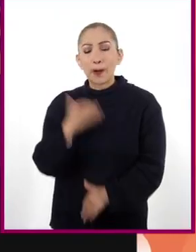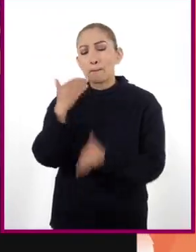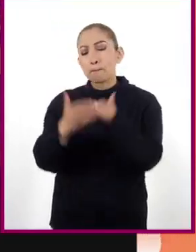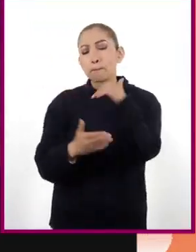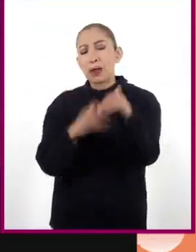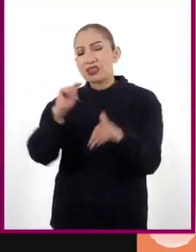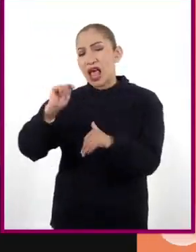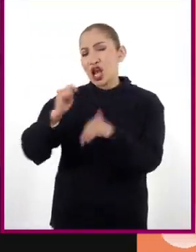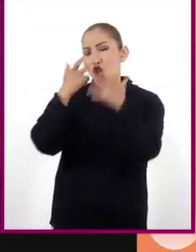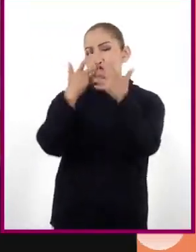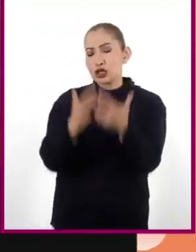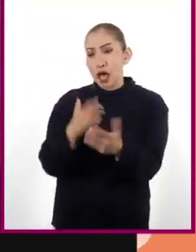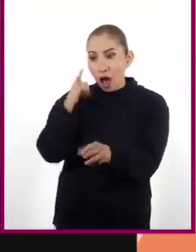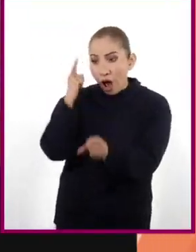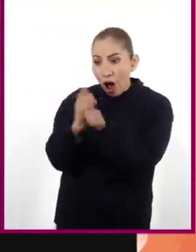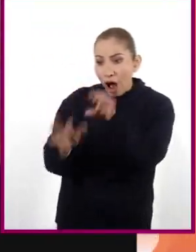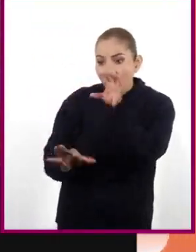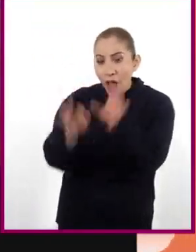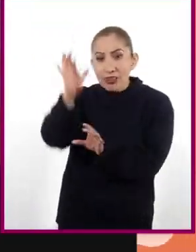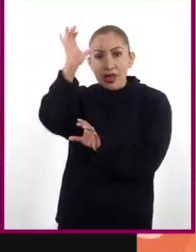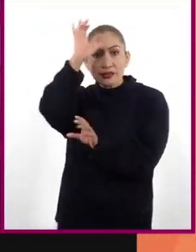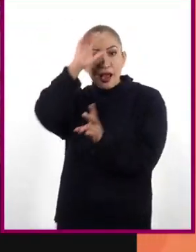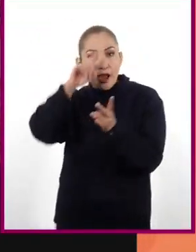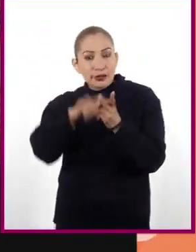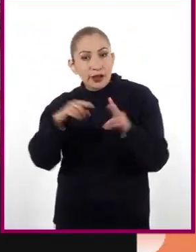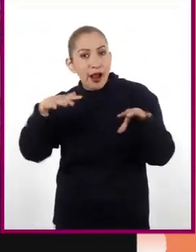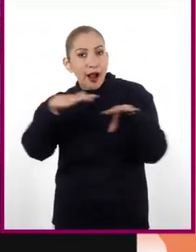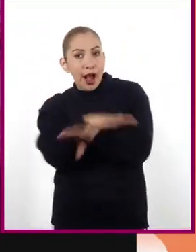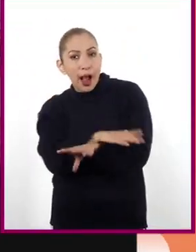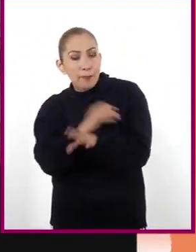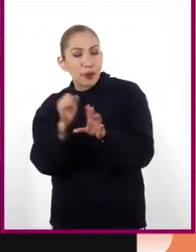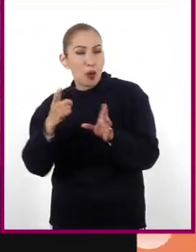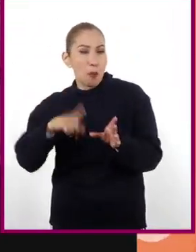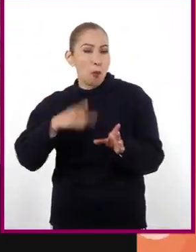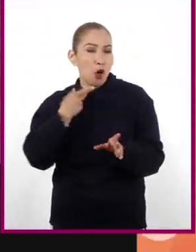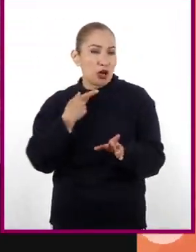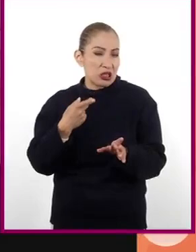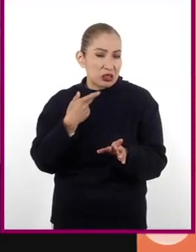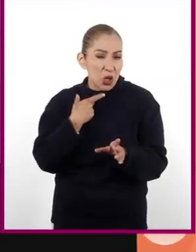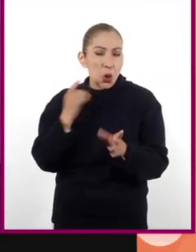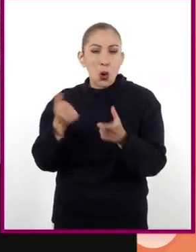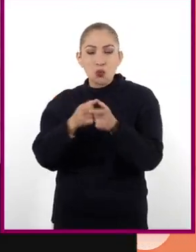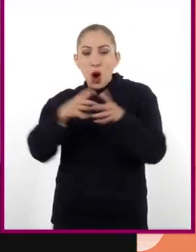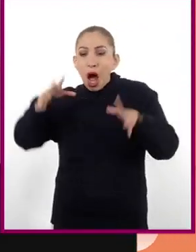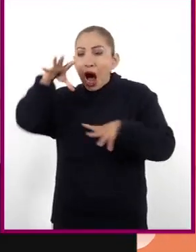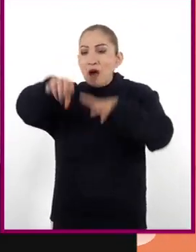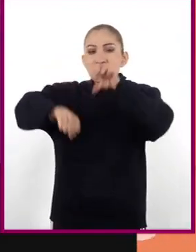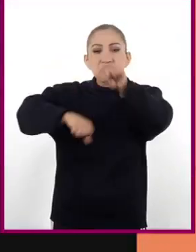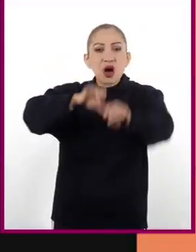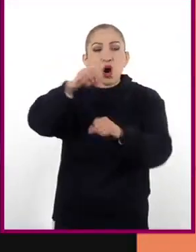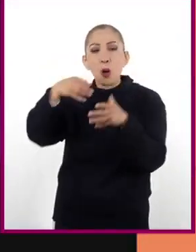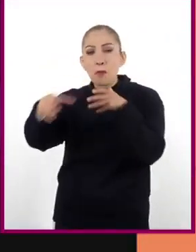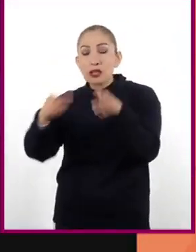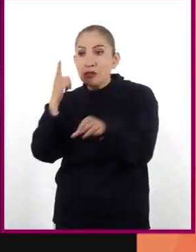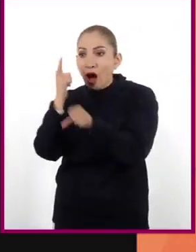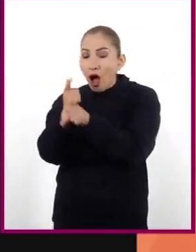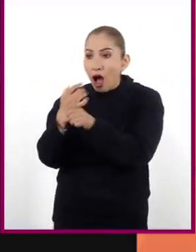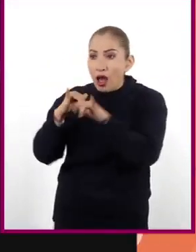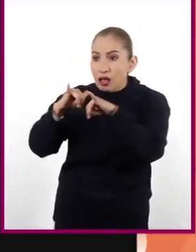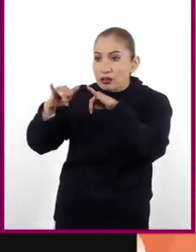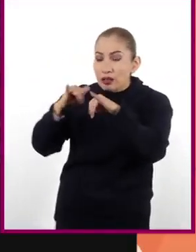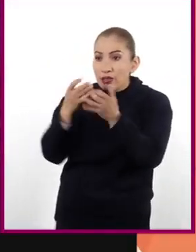desarrollo tecnológico, los descubrimientos científicos, el cambio de sistema político, la expansión comercial, los